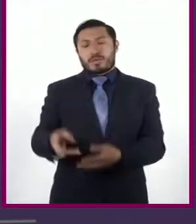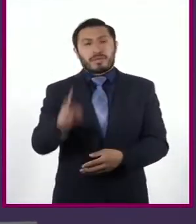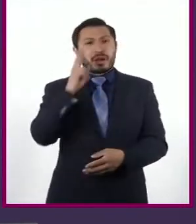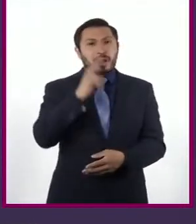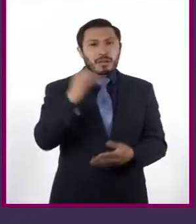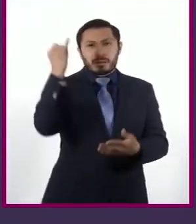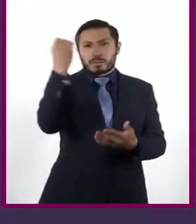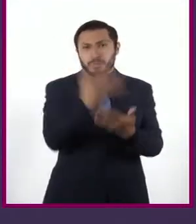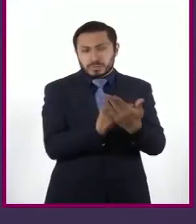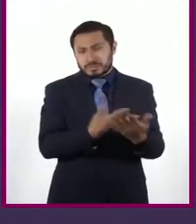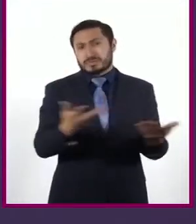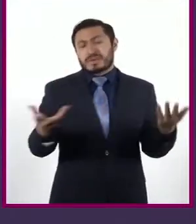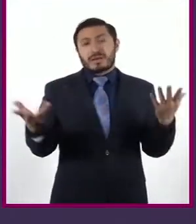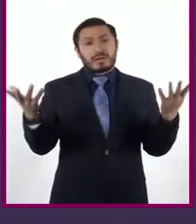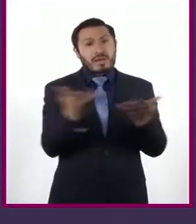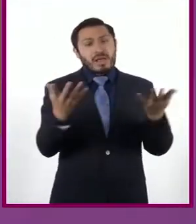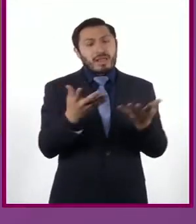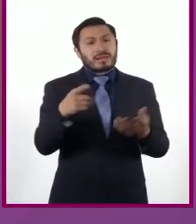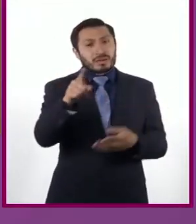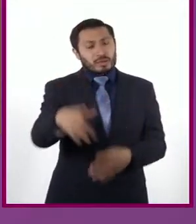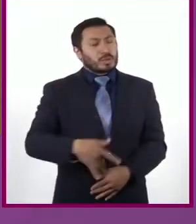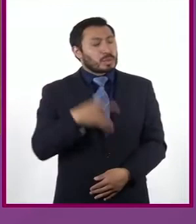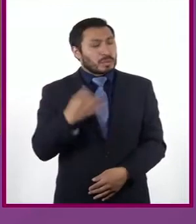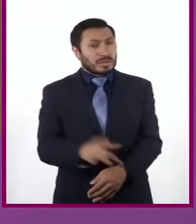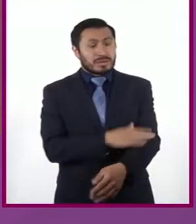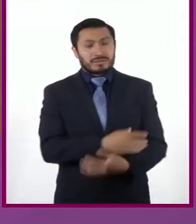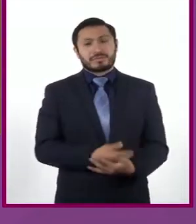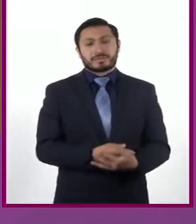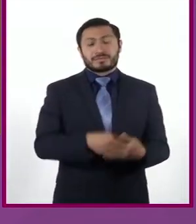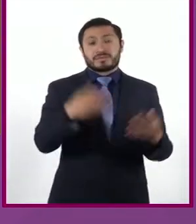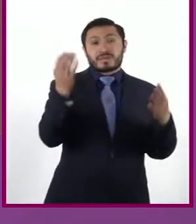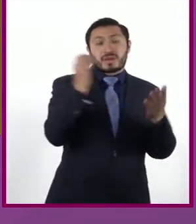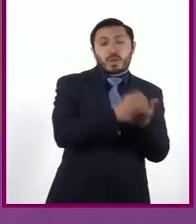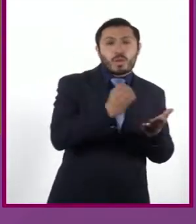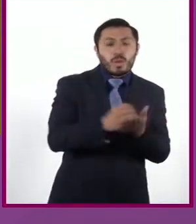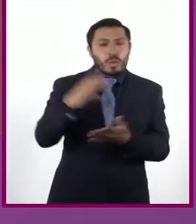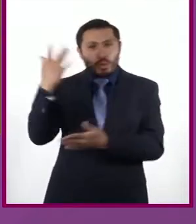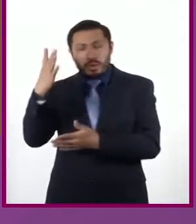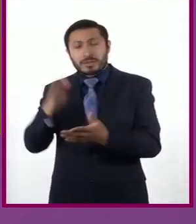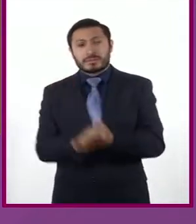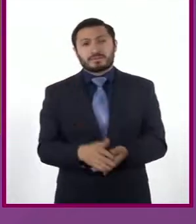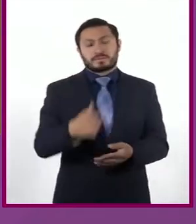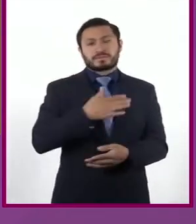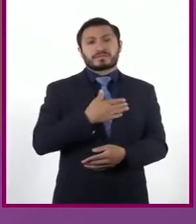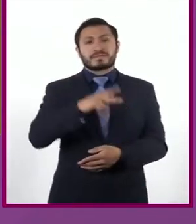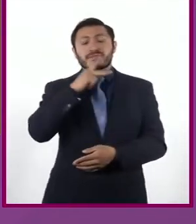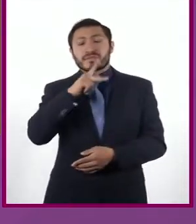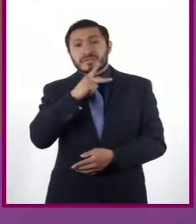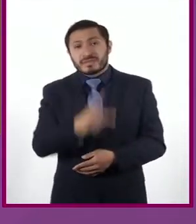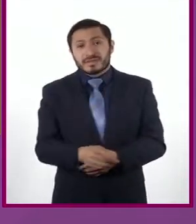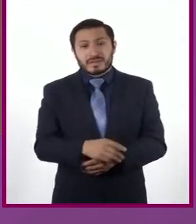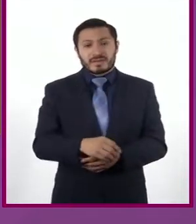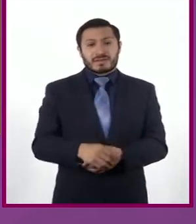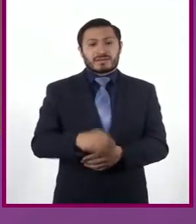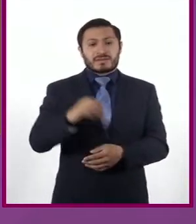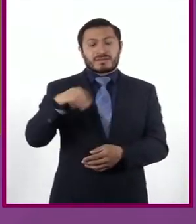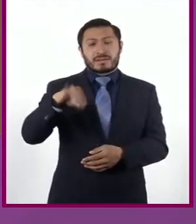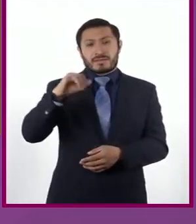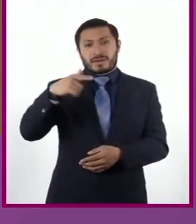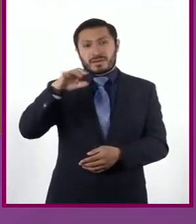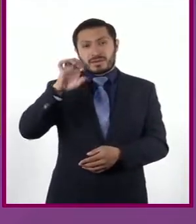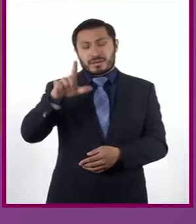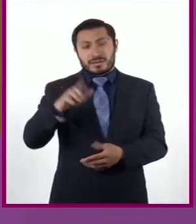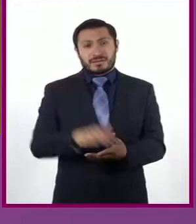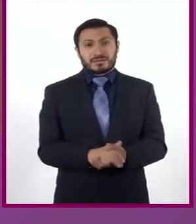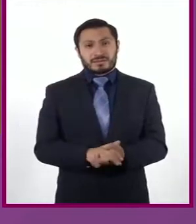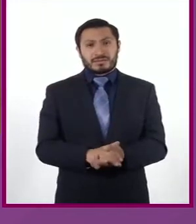imágenes y emociones que les genere. Entre oros y espejos. A mi padre, don Miguel Cocom Vivas, Jorge